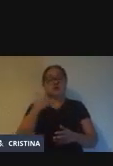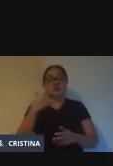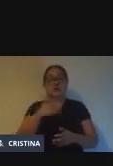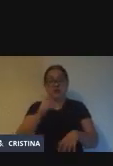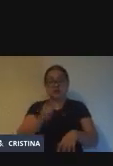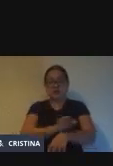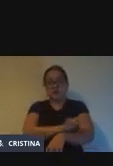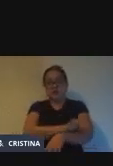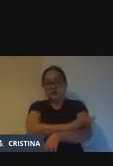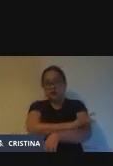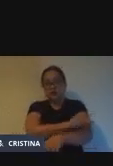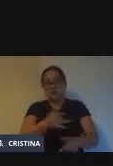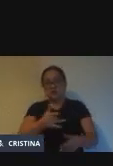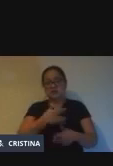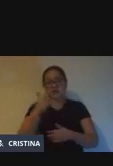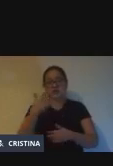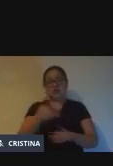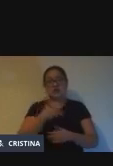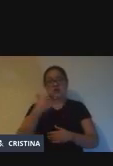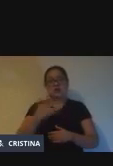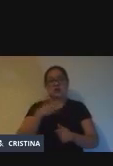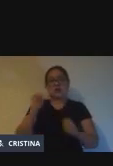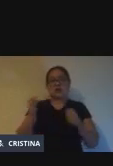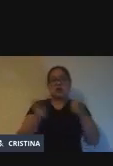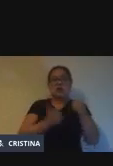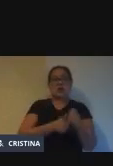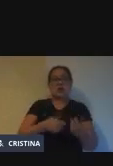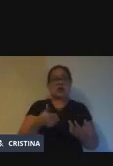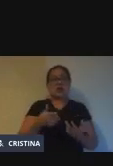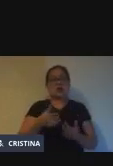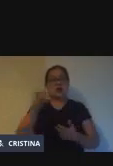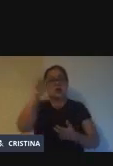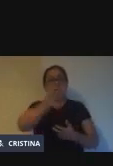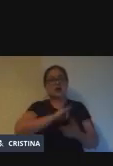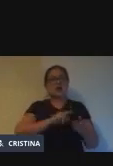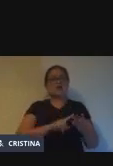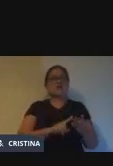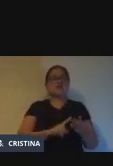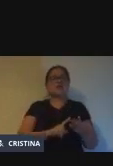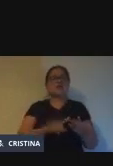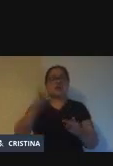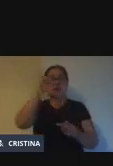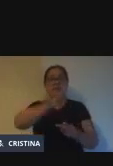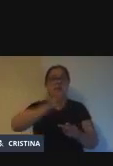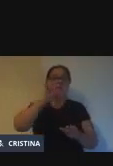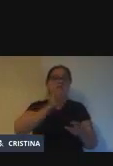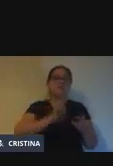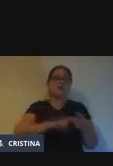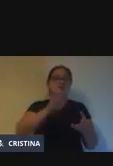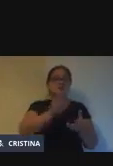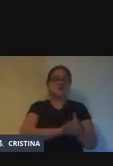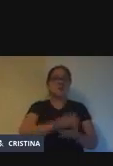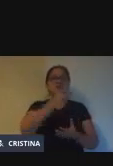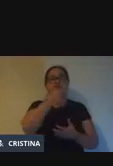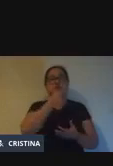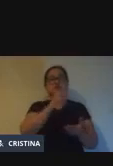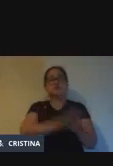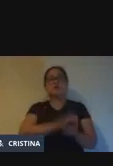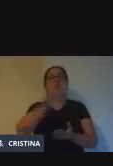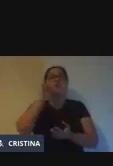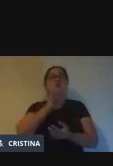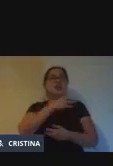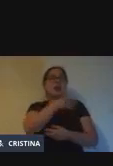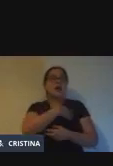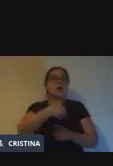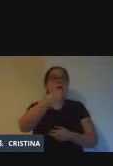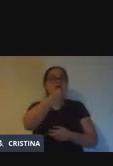sea con mi jefe, mi jefa, mi esposo, mi esposa, mis hijos, mis hijas,